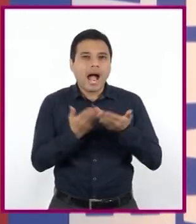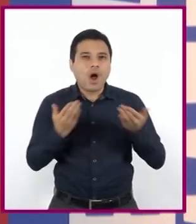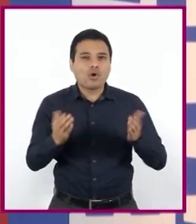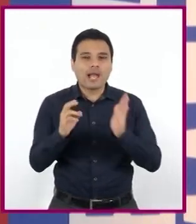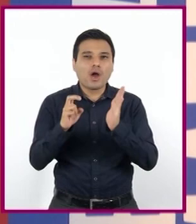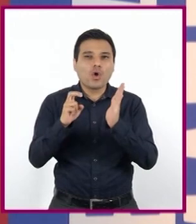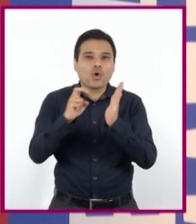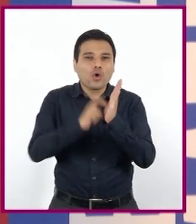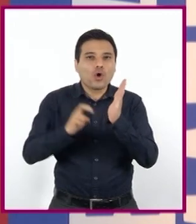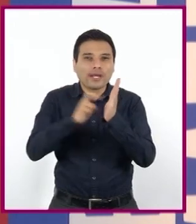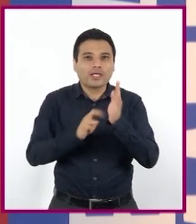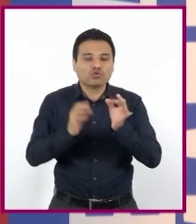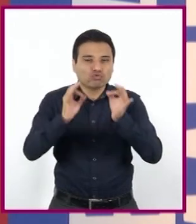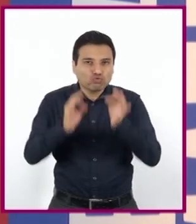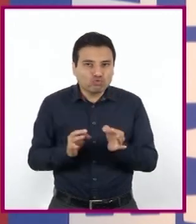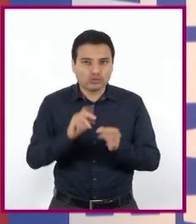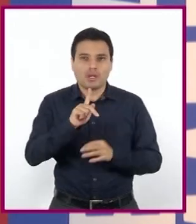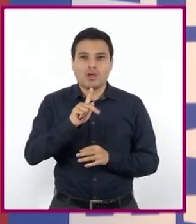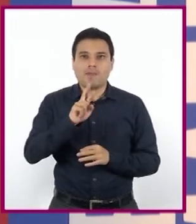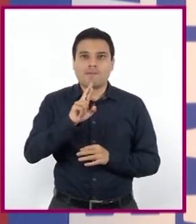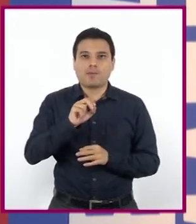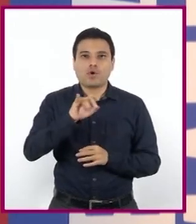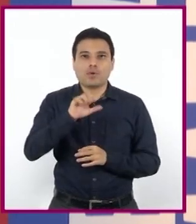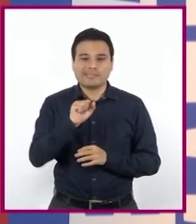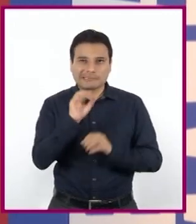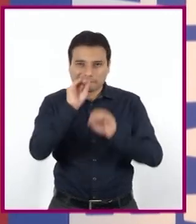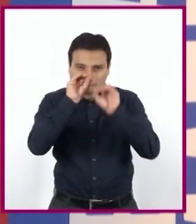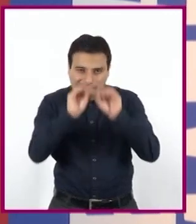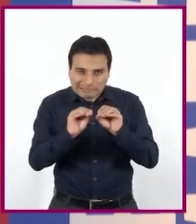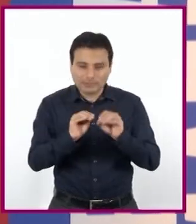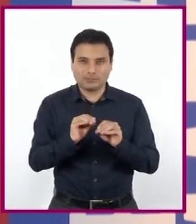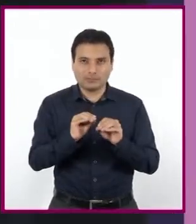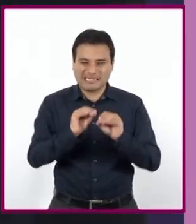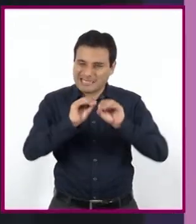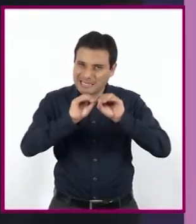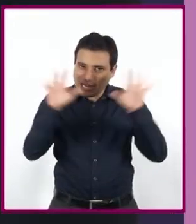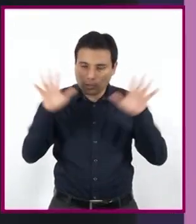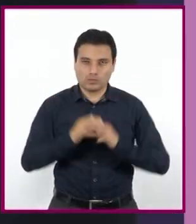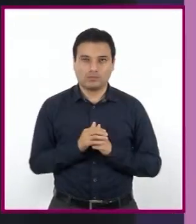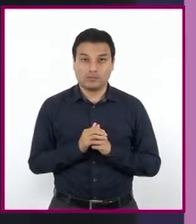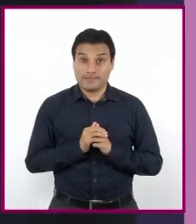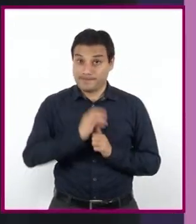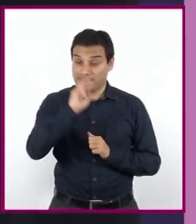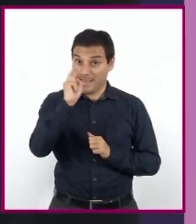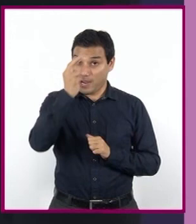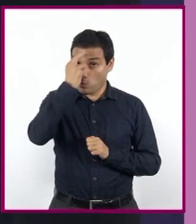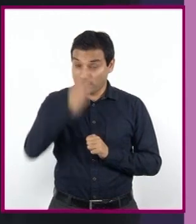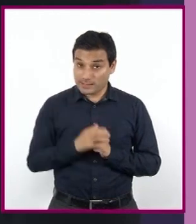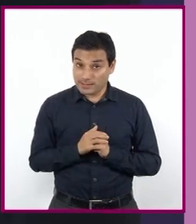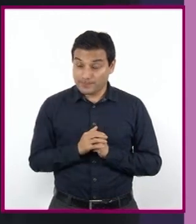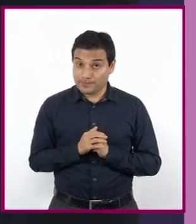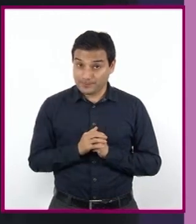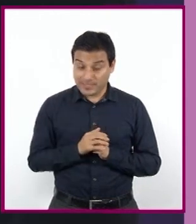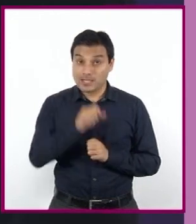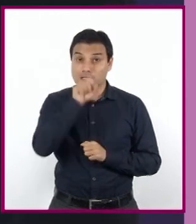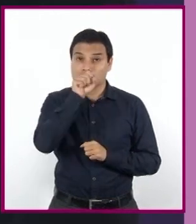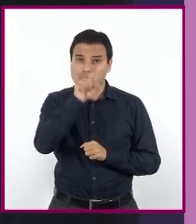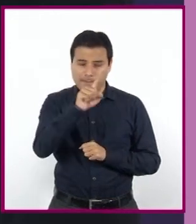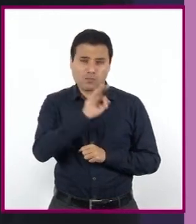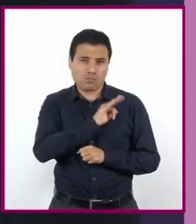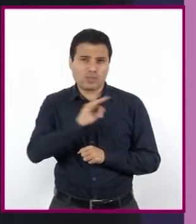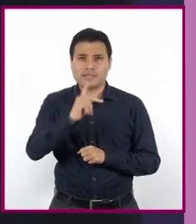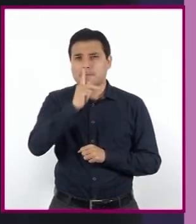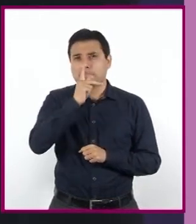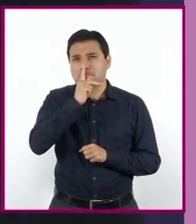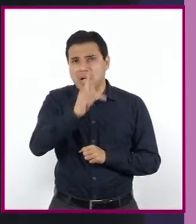texto anterior con el uso de pronombres para darle mayor claridad. Recuerden que inclusive pueden eliminar